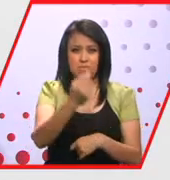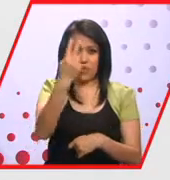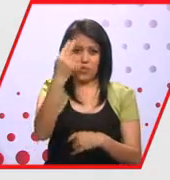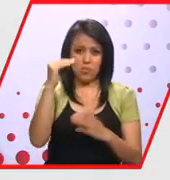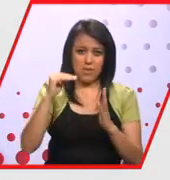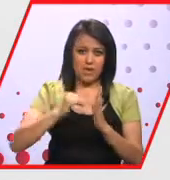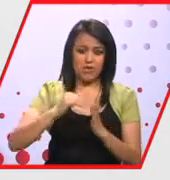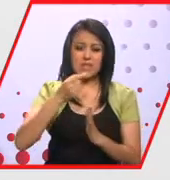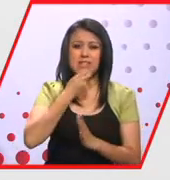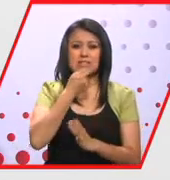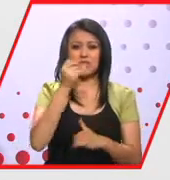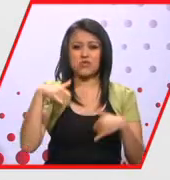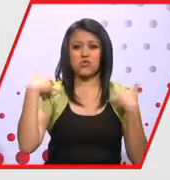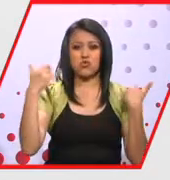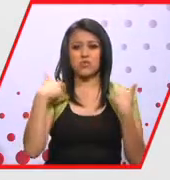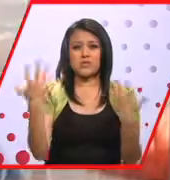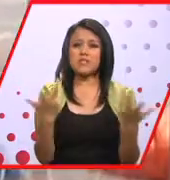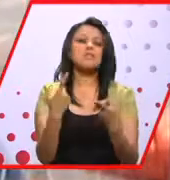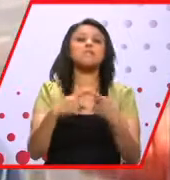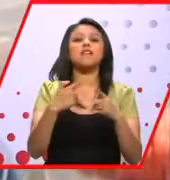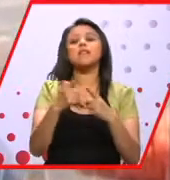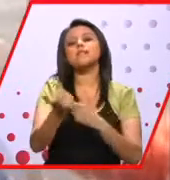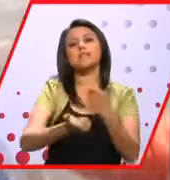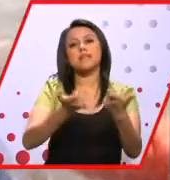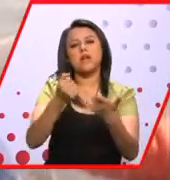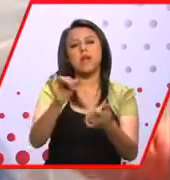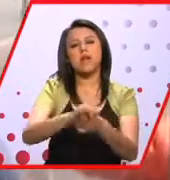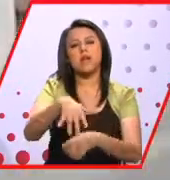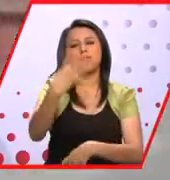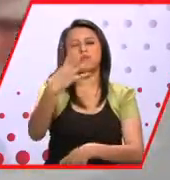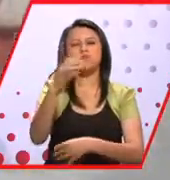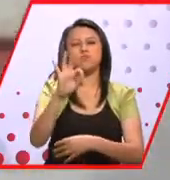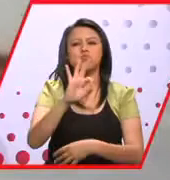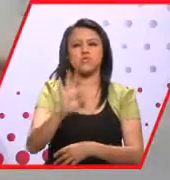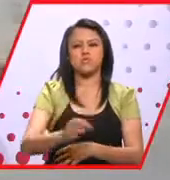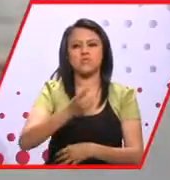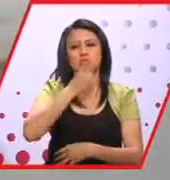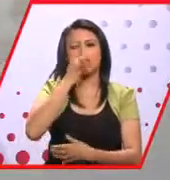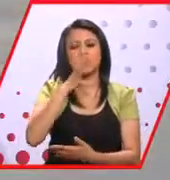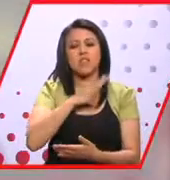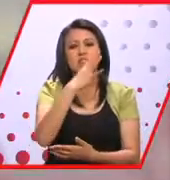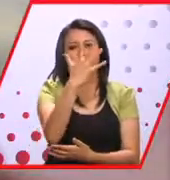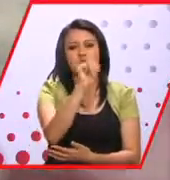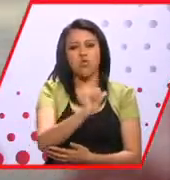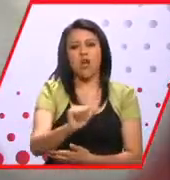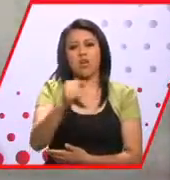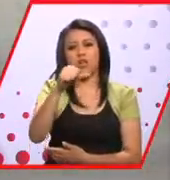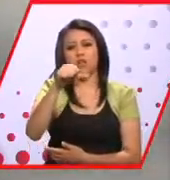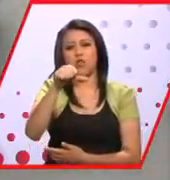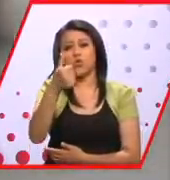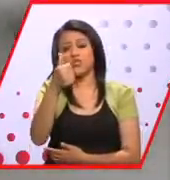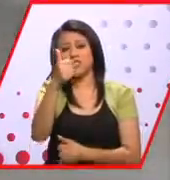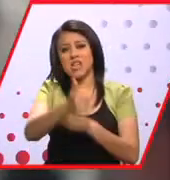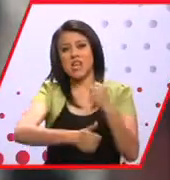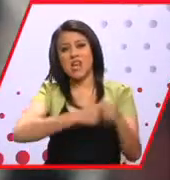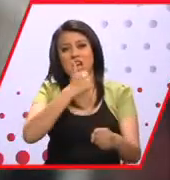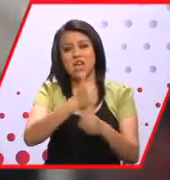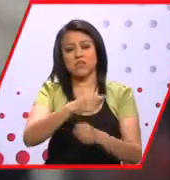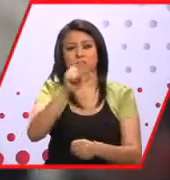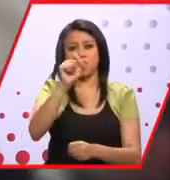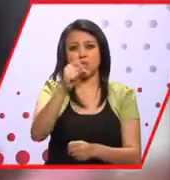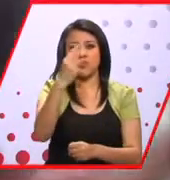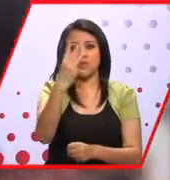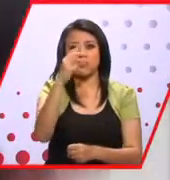adolescentes realizan alguna actividad económica. De ellos, 14% tienen de 5 a 11 años de edad y